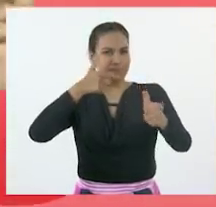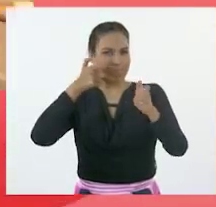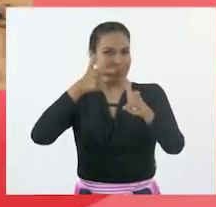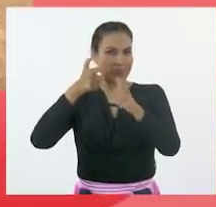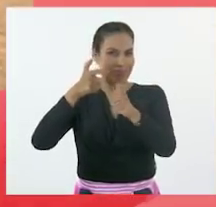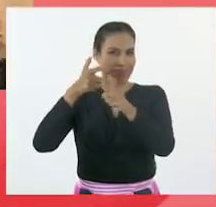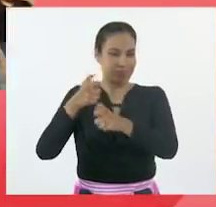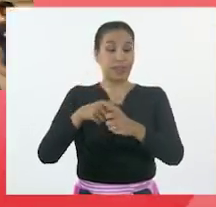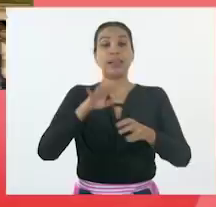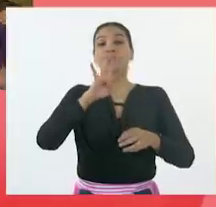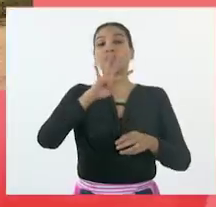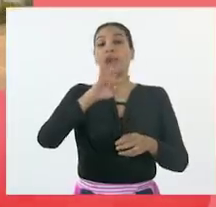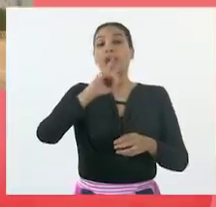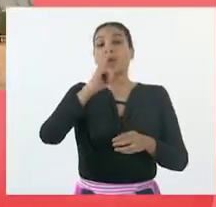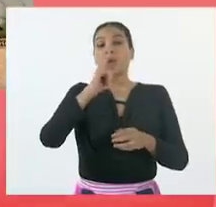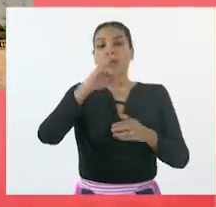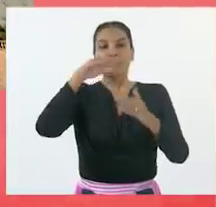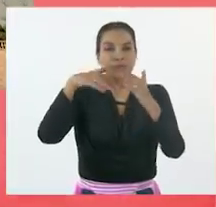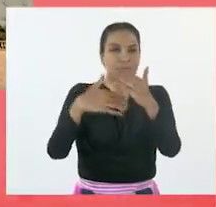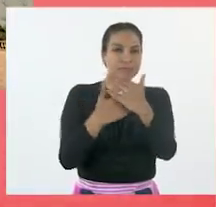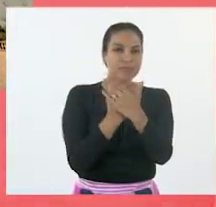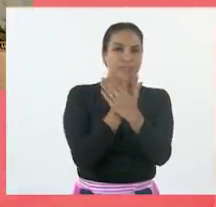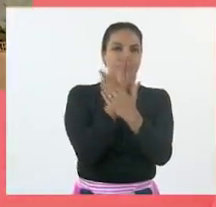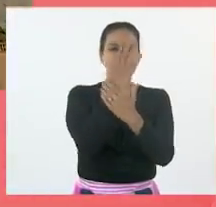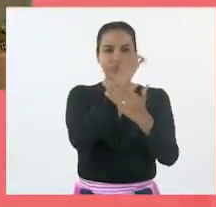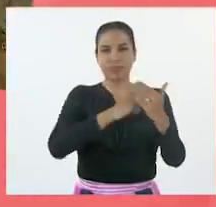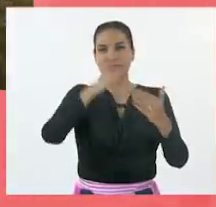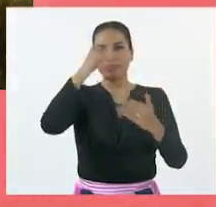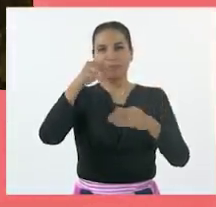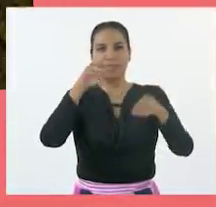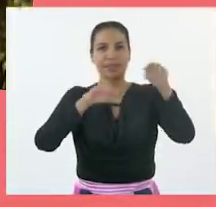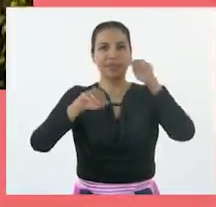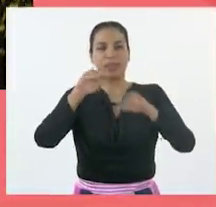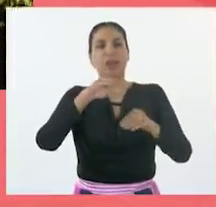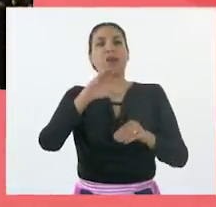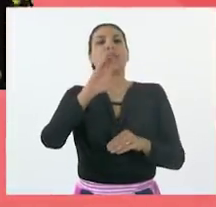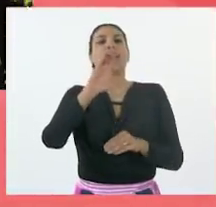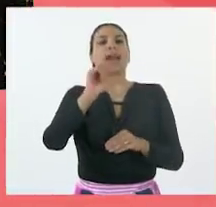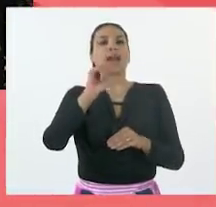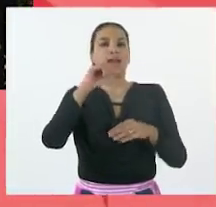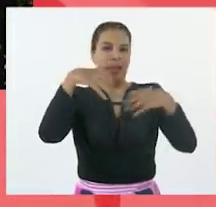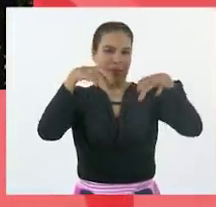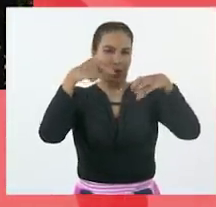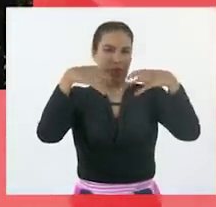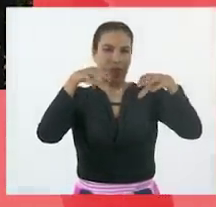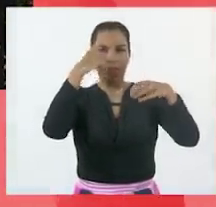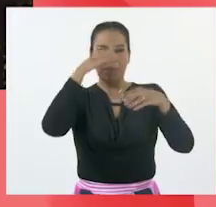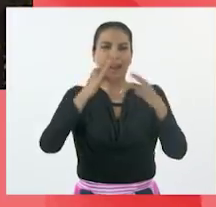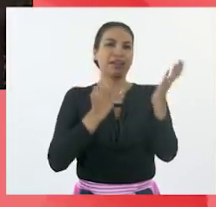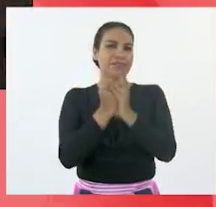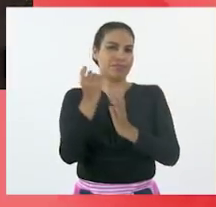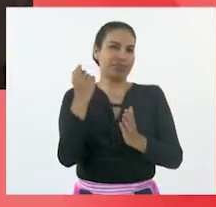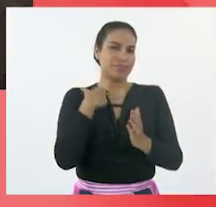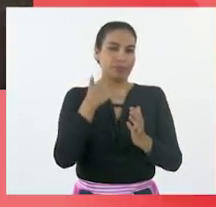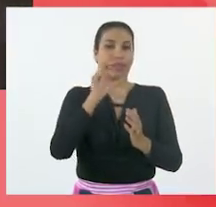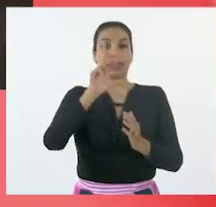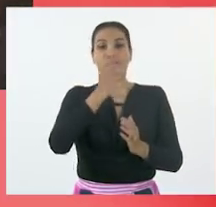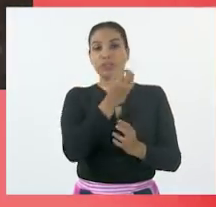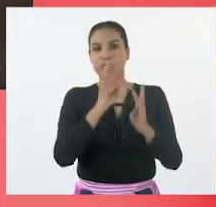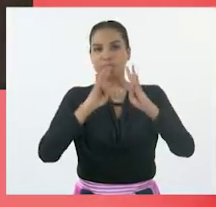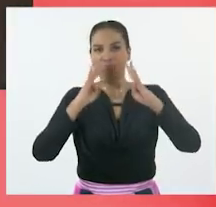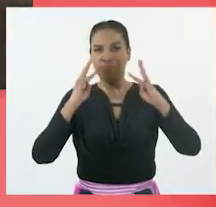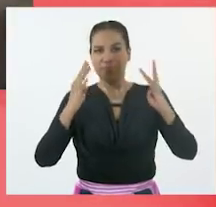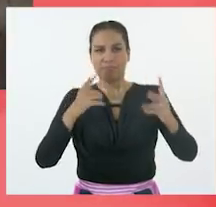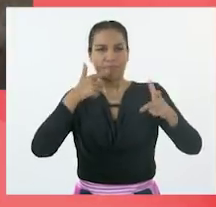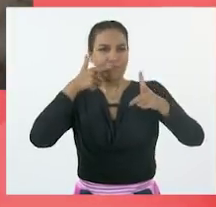El 19 de junio, al amanecer, fueron llevados al Cerro de las Campanas para cumplir la sentencia. 18 soldados